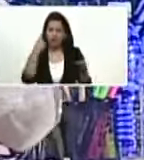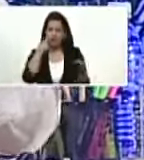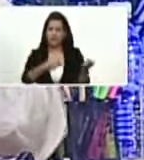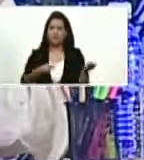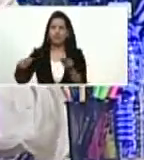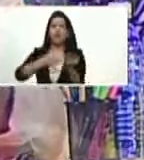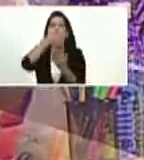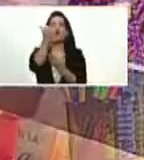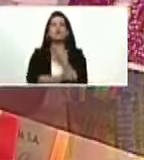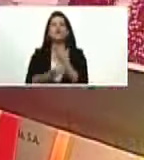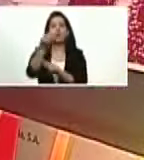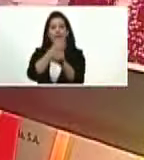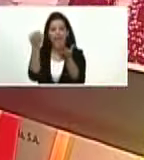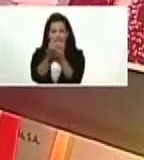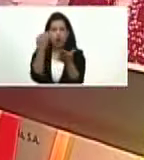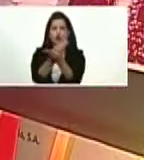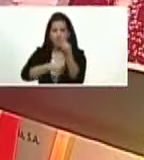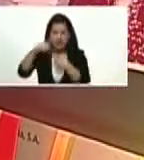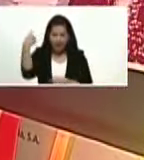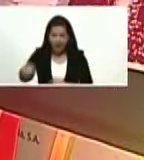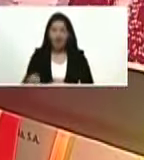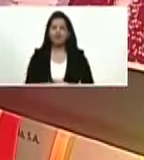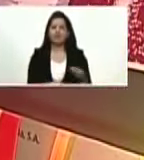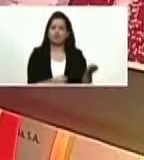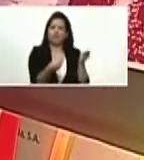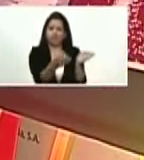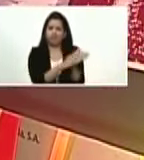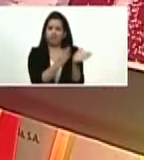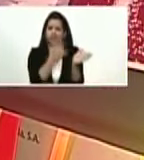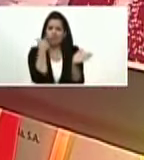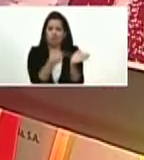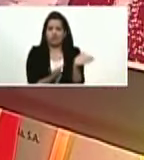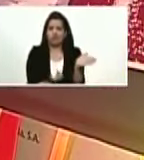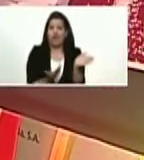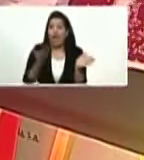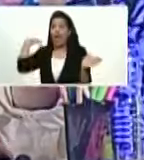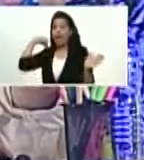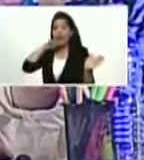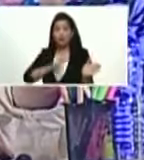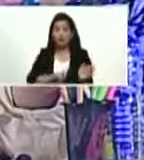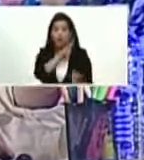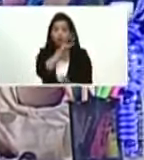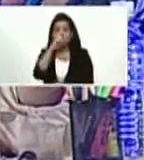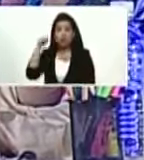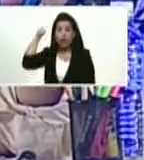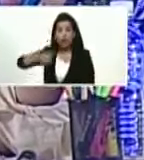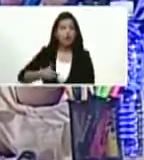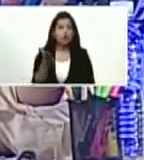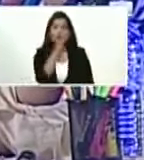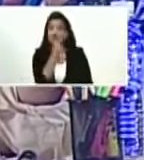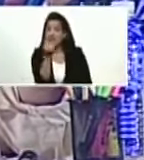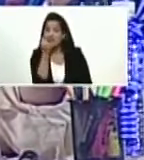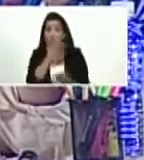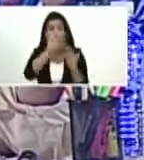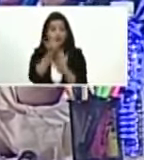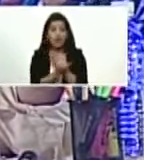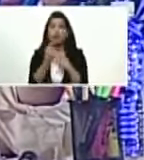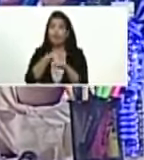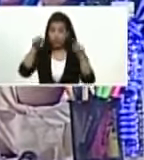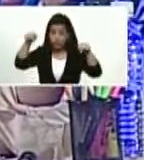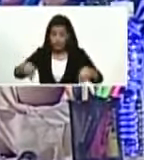Proyecto económico lo tenemos. Ninguna generación en 200 años tuvo un proyecto de país. Nosotros lo